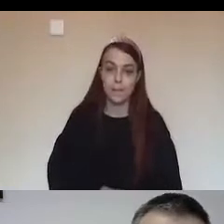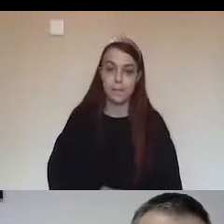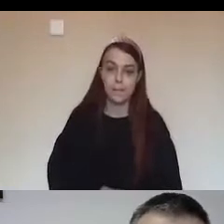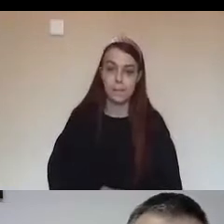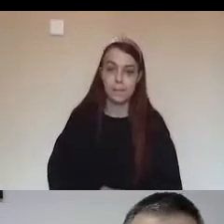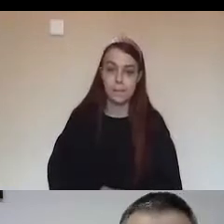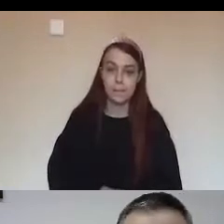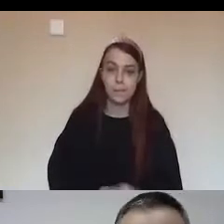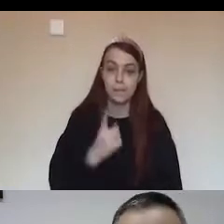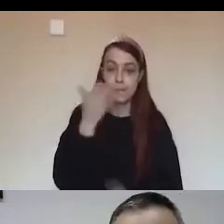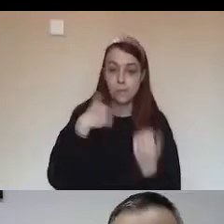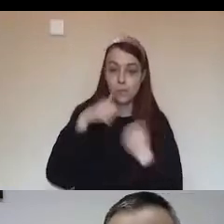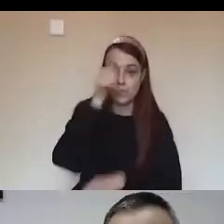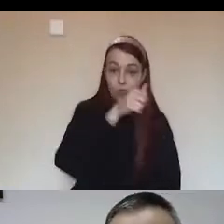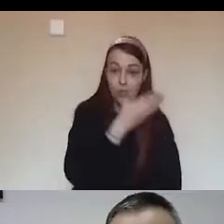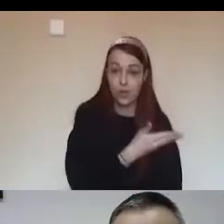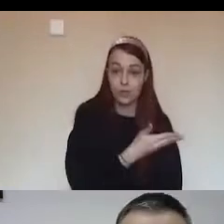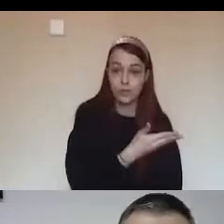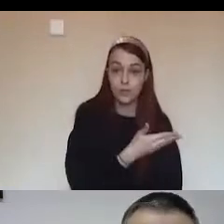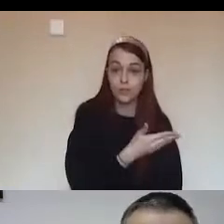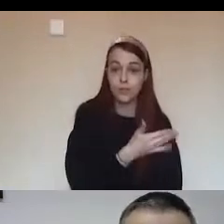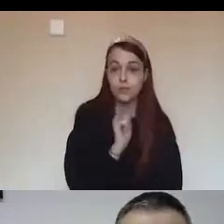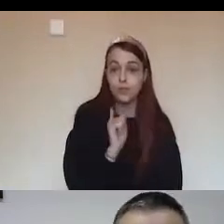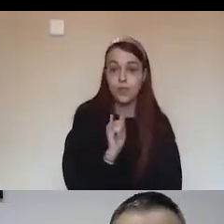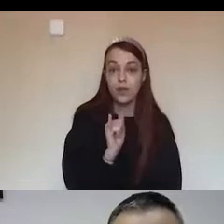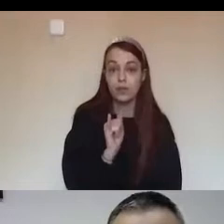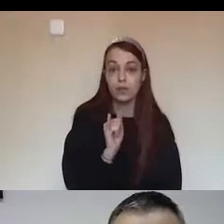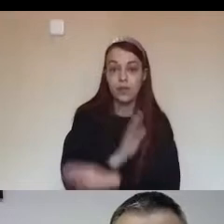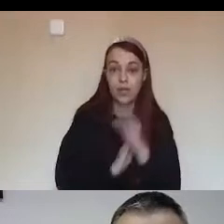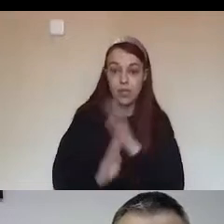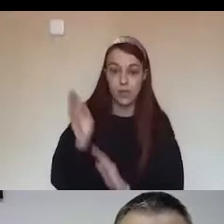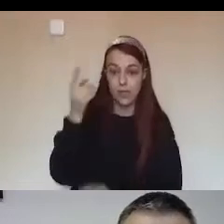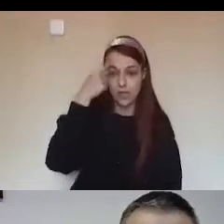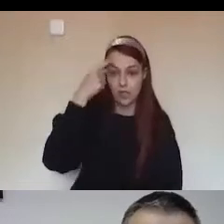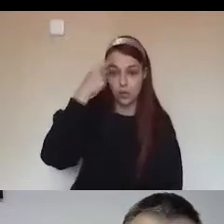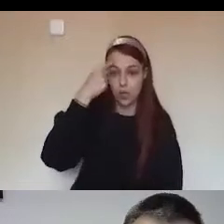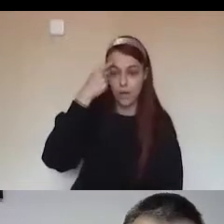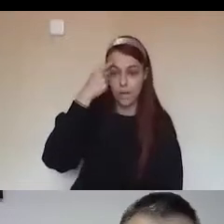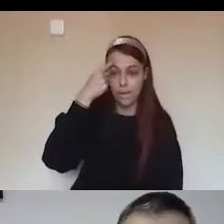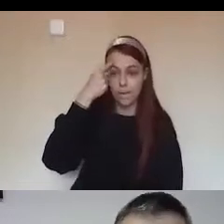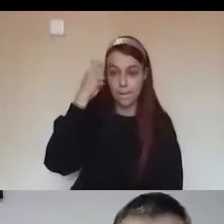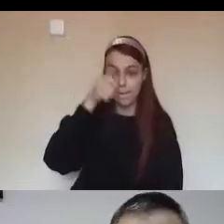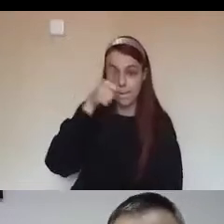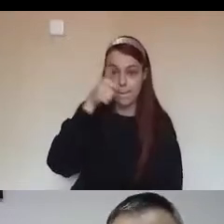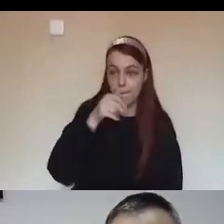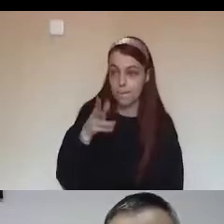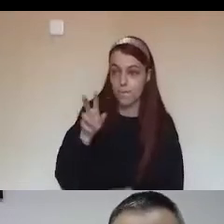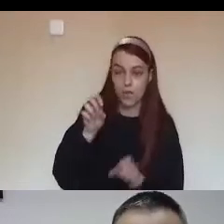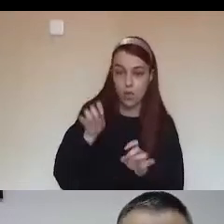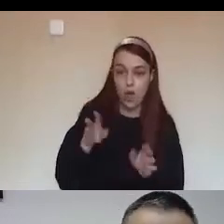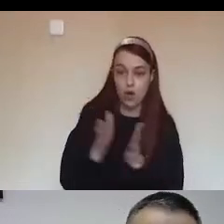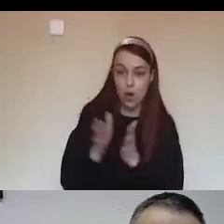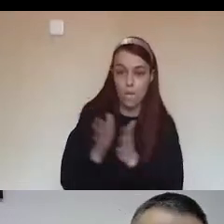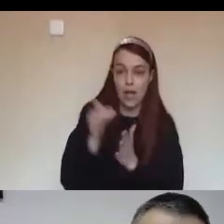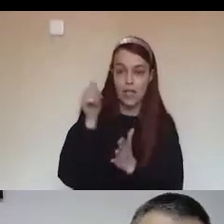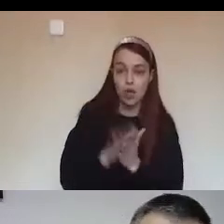uno de los actores, este chico que veis aquí, tiene una discapacidad intelectual y él, como otros compañeros y otras compañeras, ha